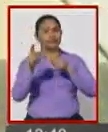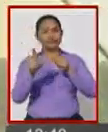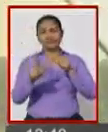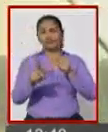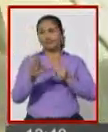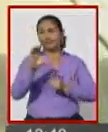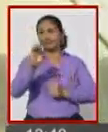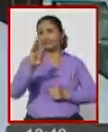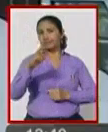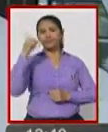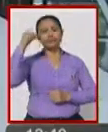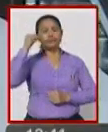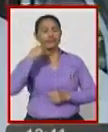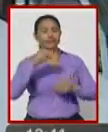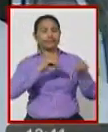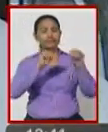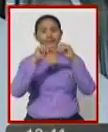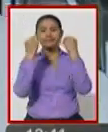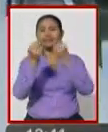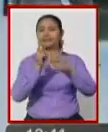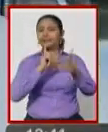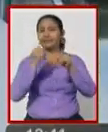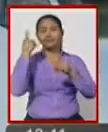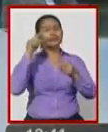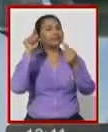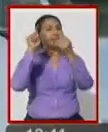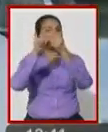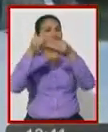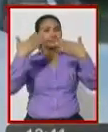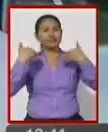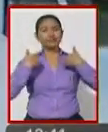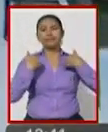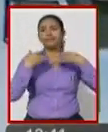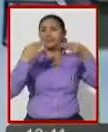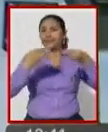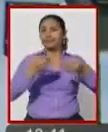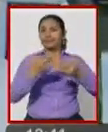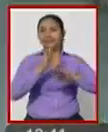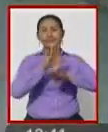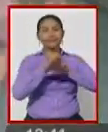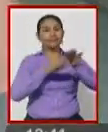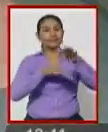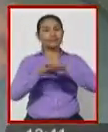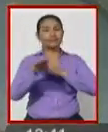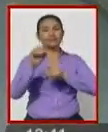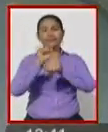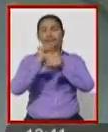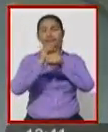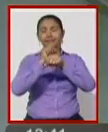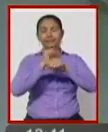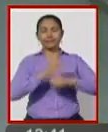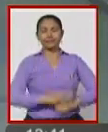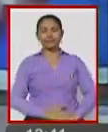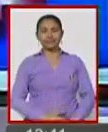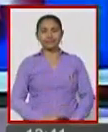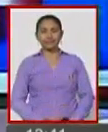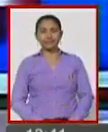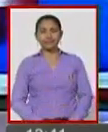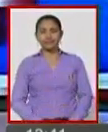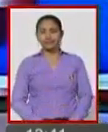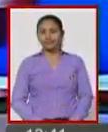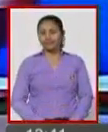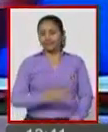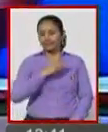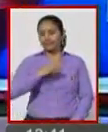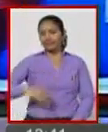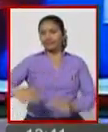Central Obrera Boliviana y el gobierno instalaron mesas de diálogo con el fin de fijar una posición que deje conforme a los trabajadores y empleadores. Y